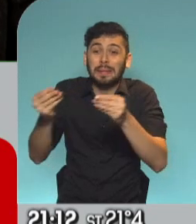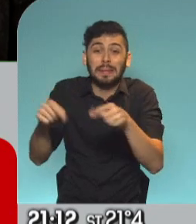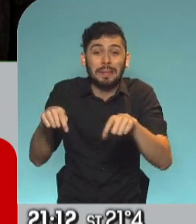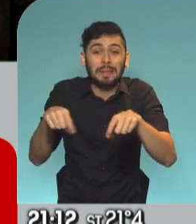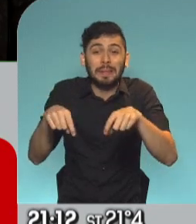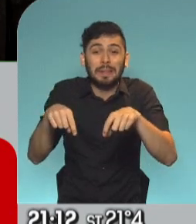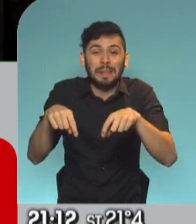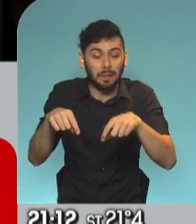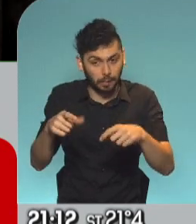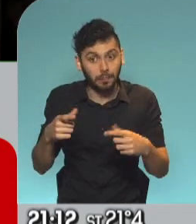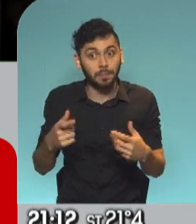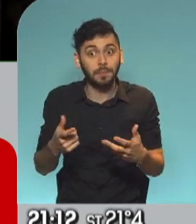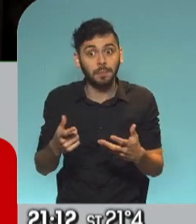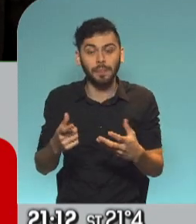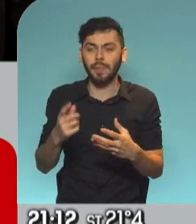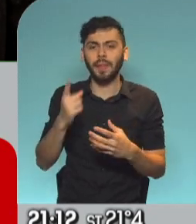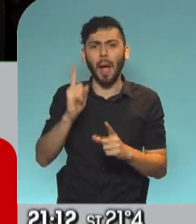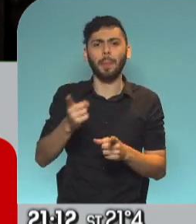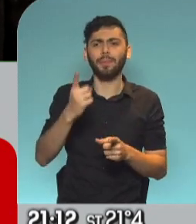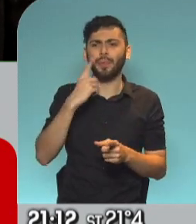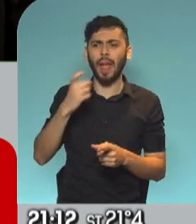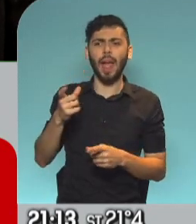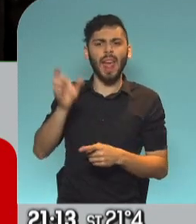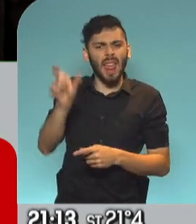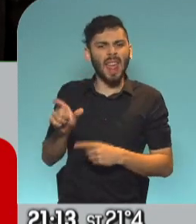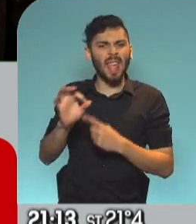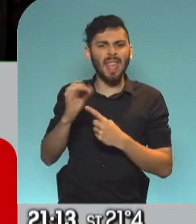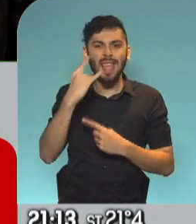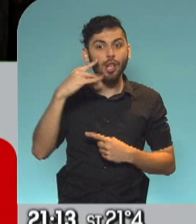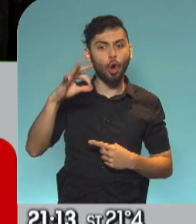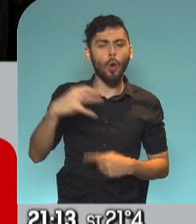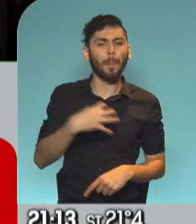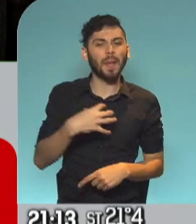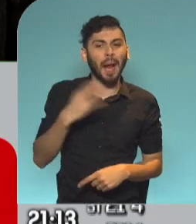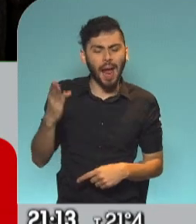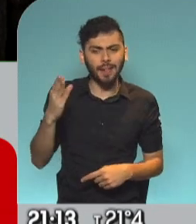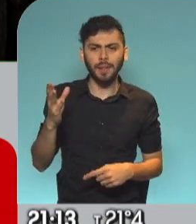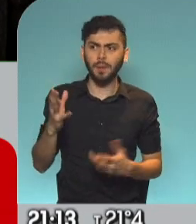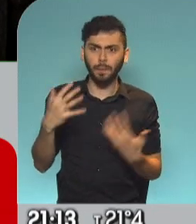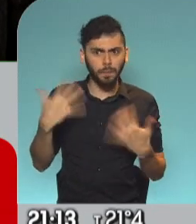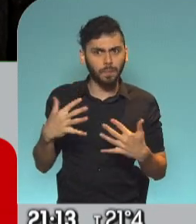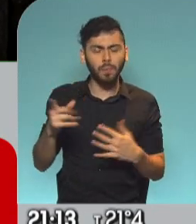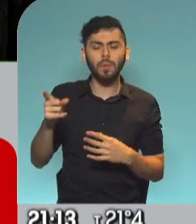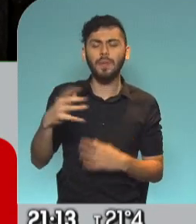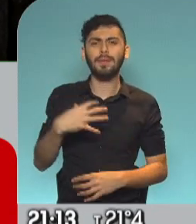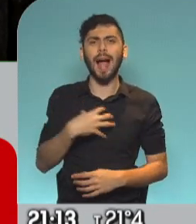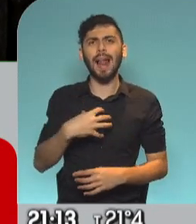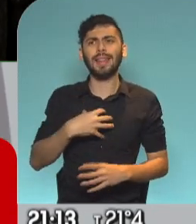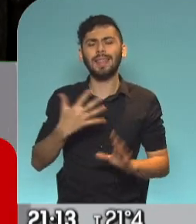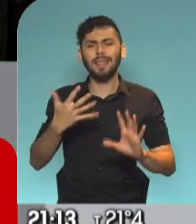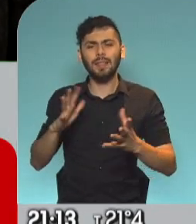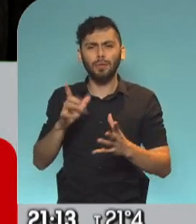poco describe la personalidad también, Gaby, del maestro Quino, porque era un hombre con una